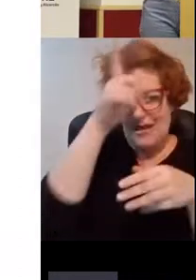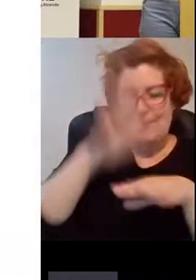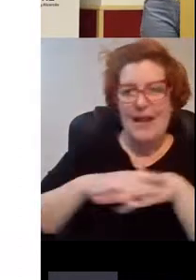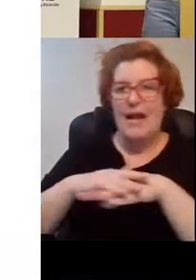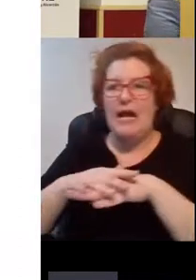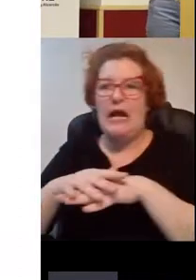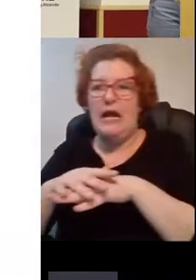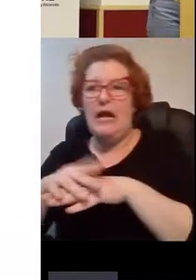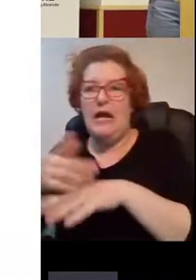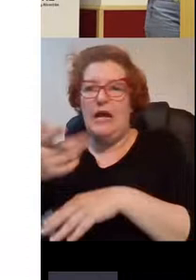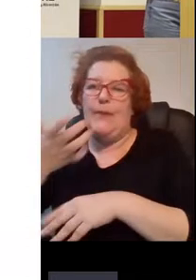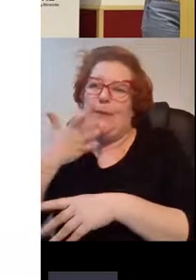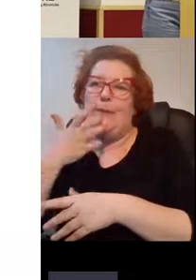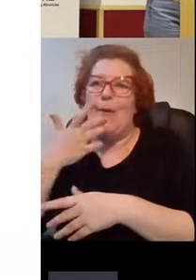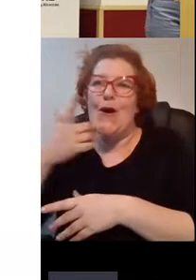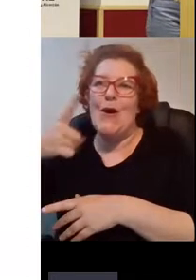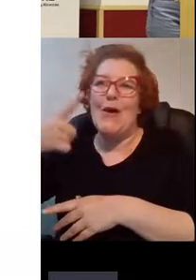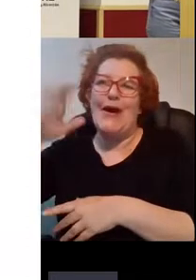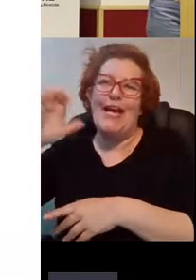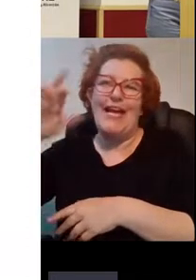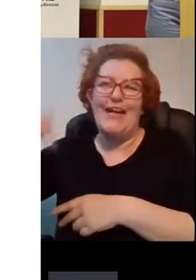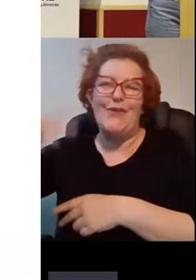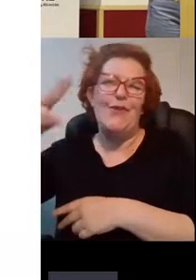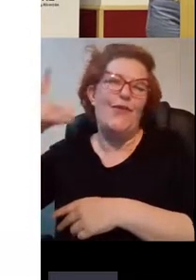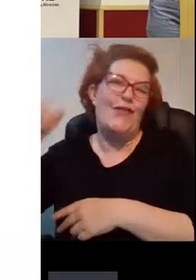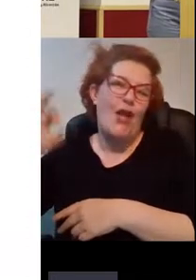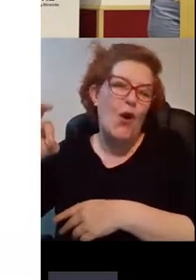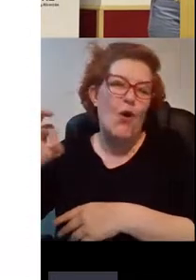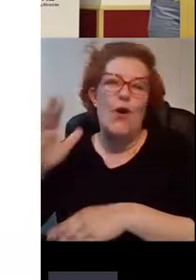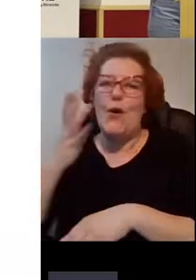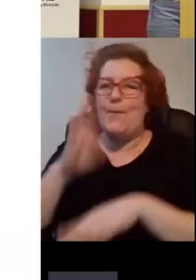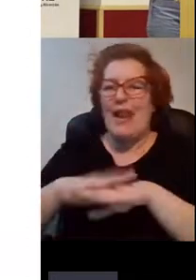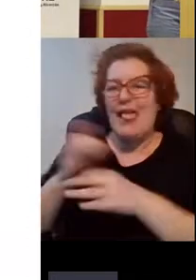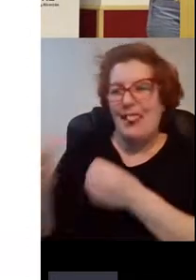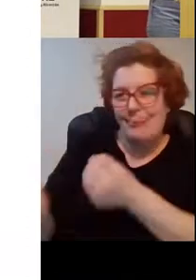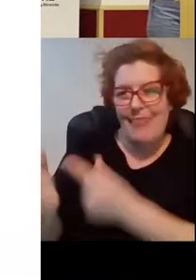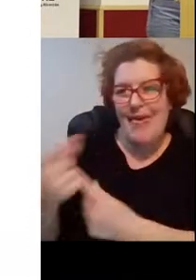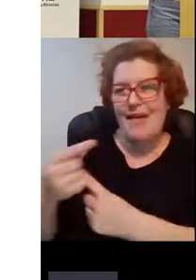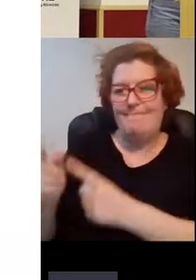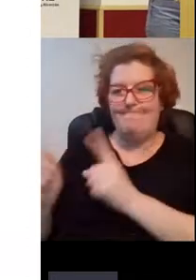de... se traduce aportando soluciones creativas.